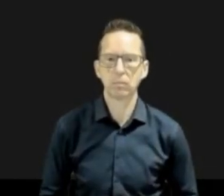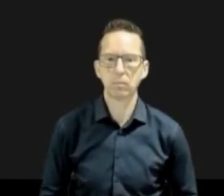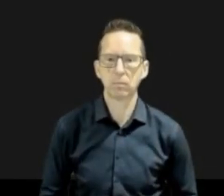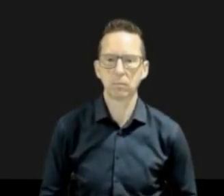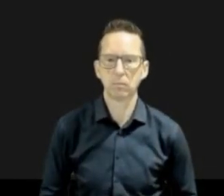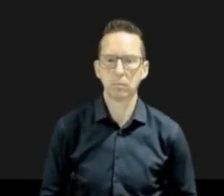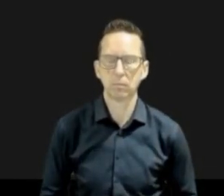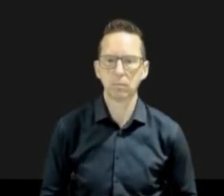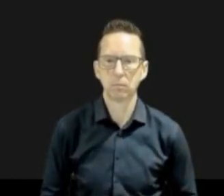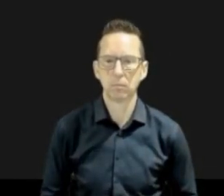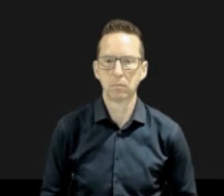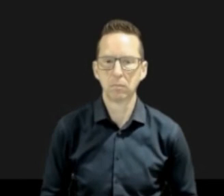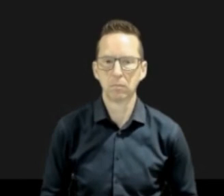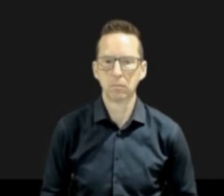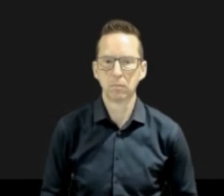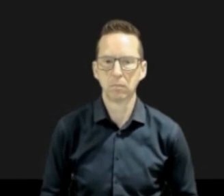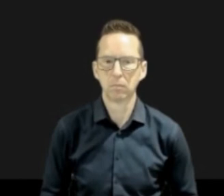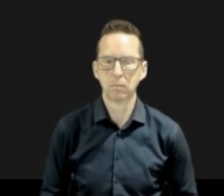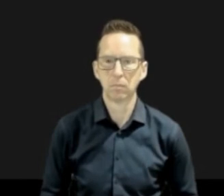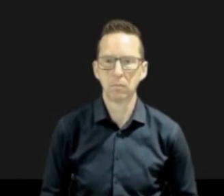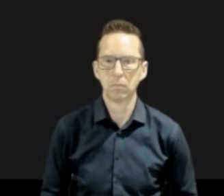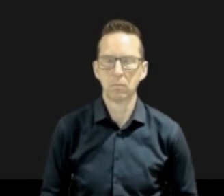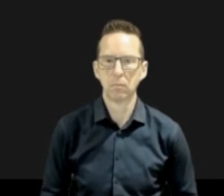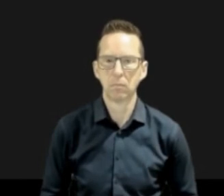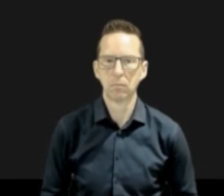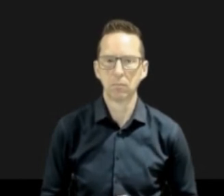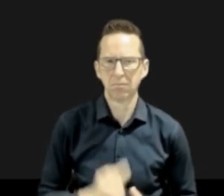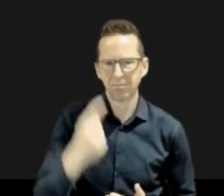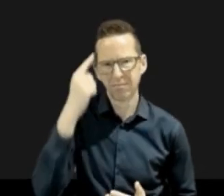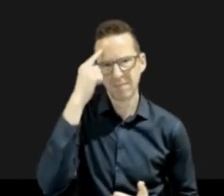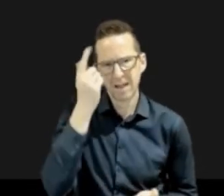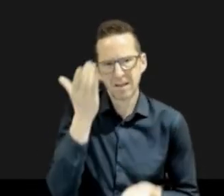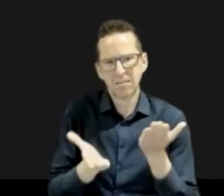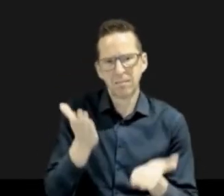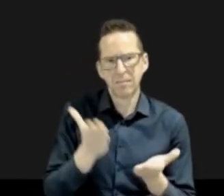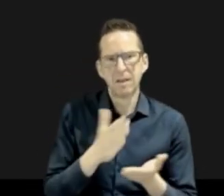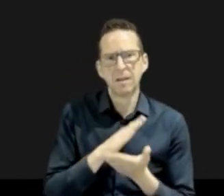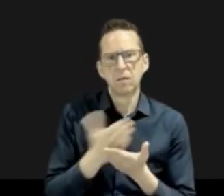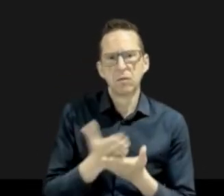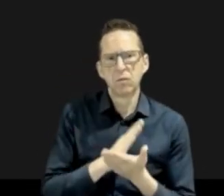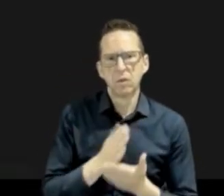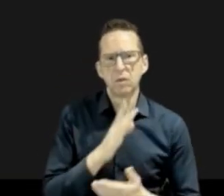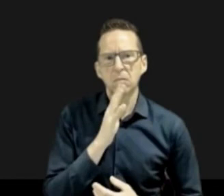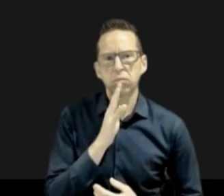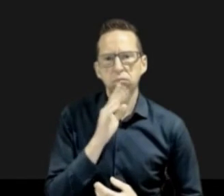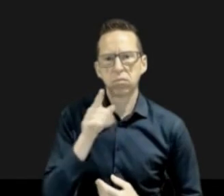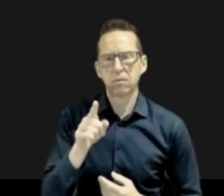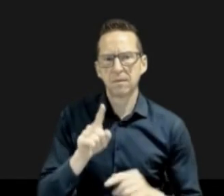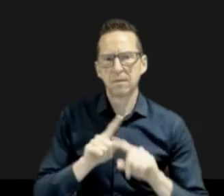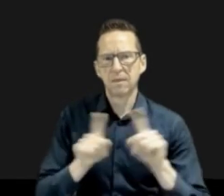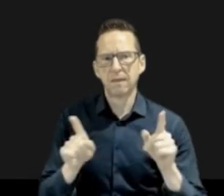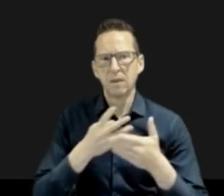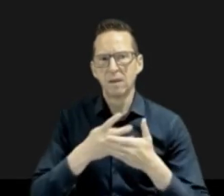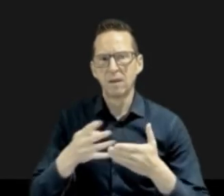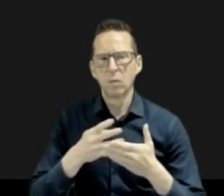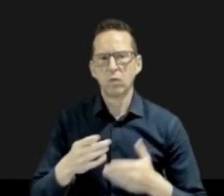tenemos mucho poco tiempo para hablar Bueno Yo ya hablaré brevemente sobre el programa